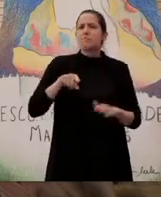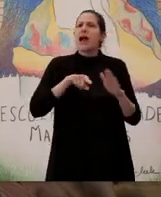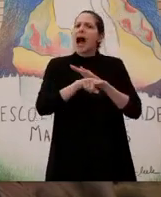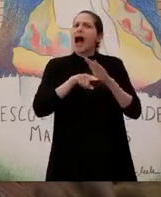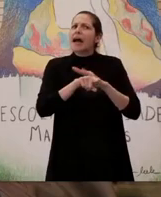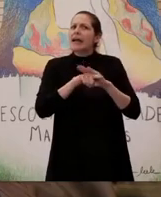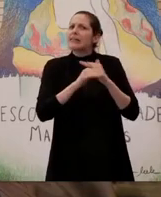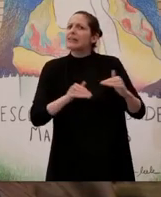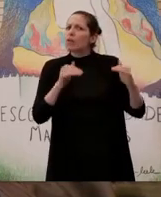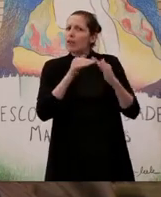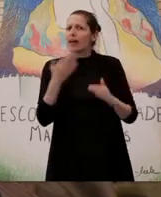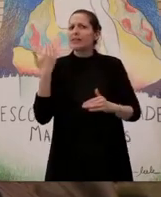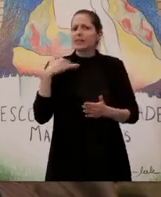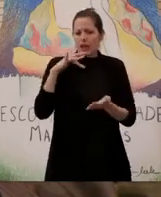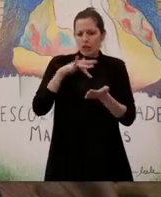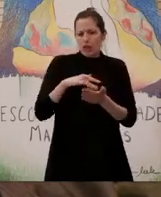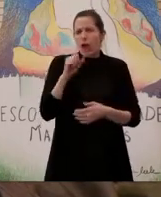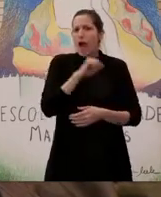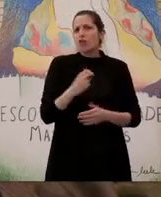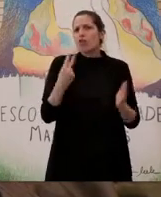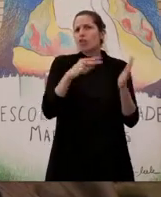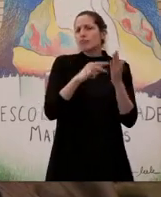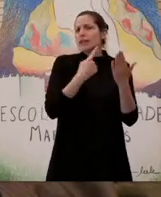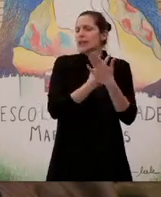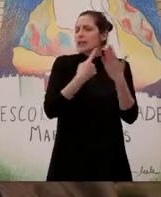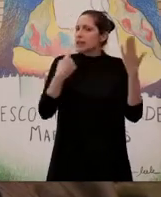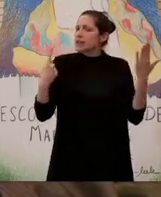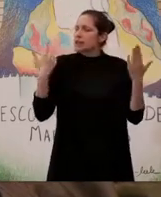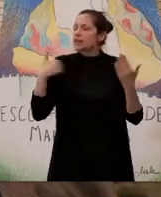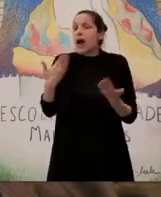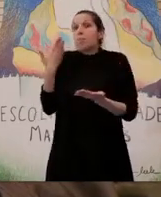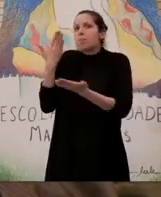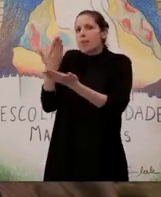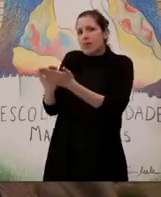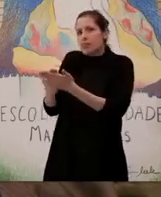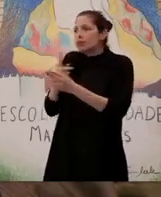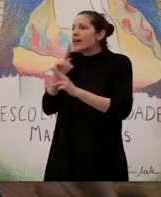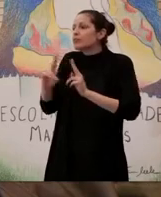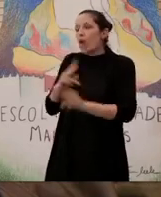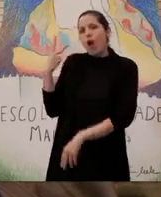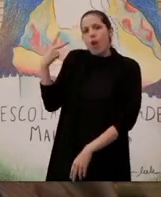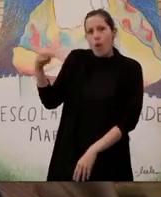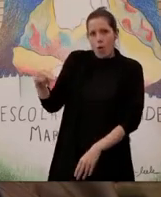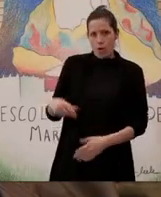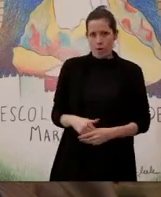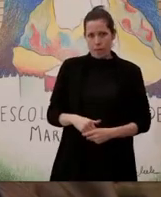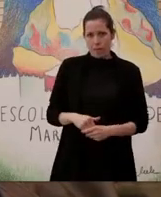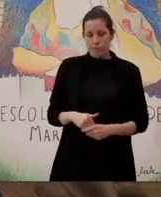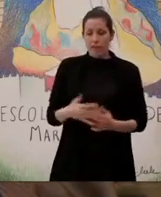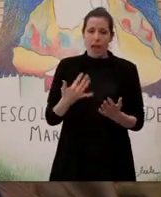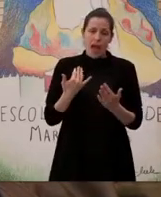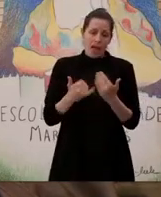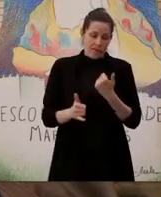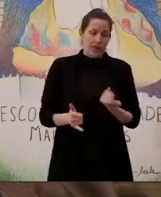dentro departamento de personas se nos dice que no que de eso nada compartimos compartimos en ese momento con servicios